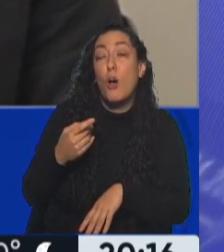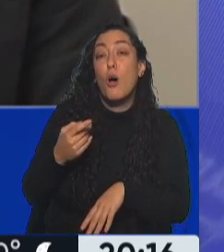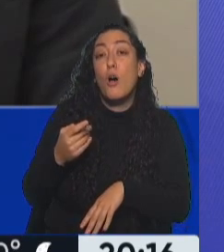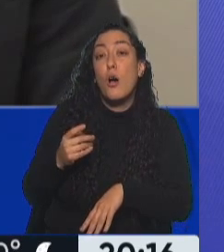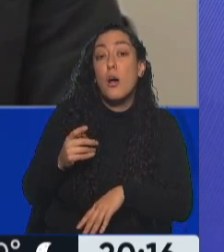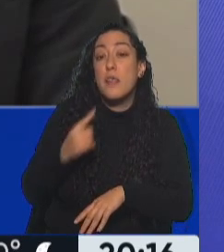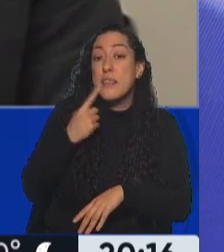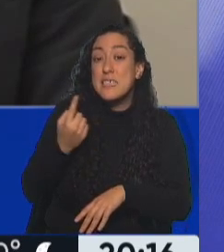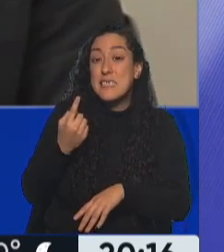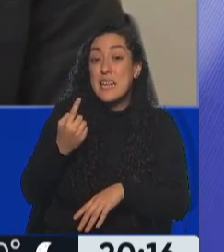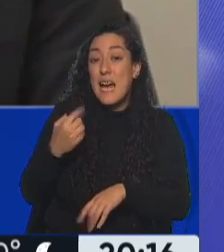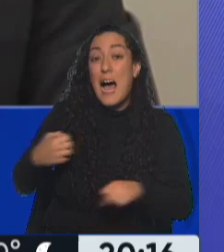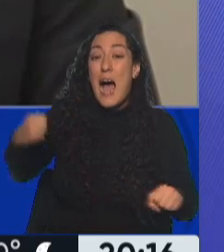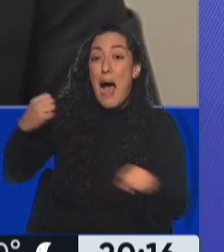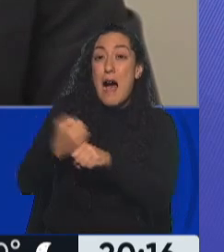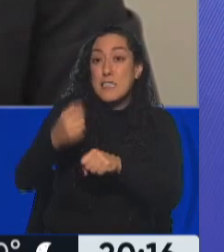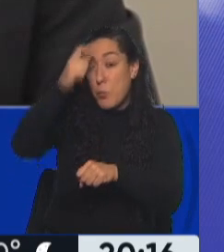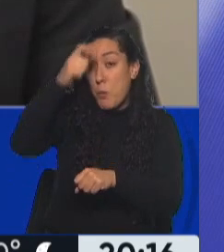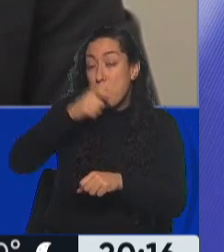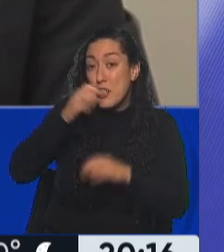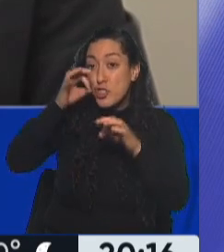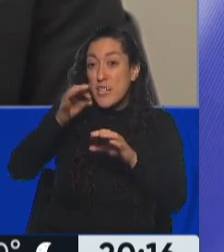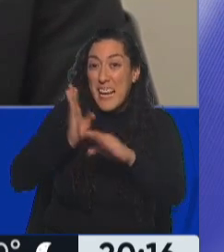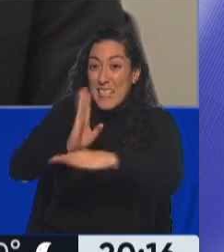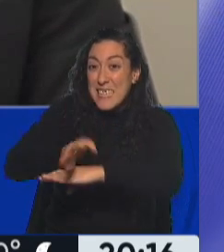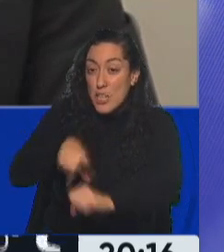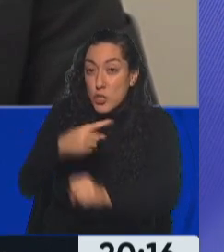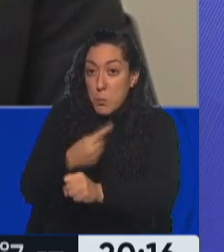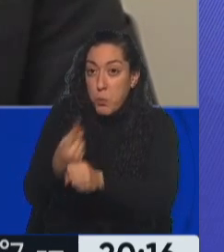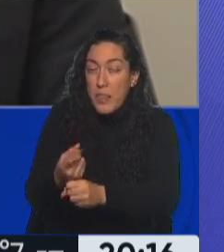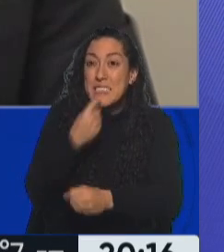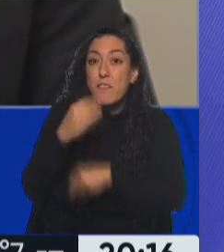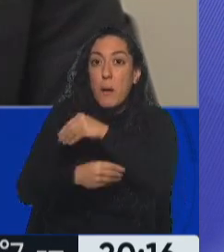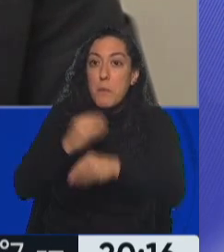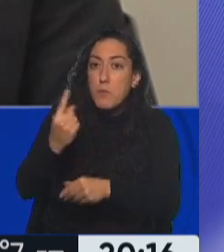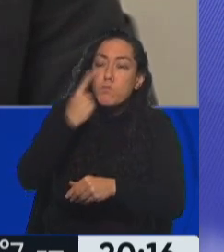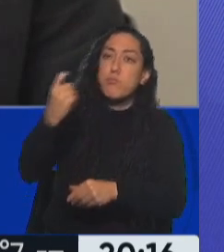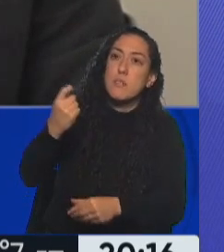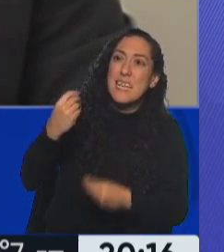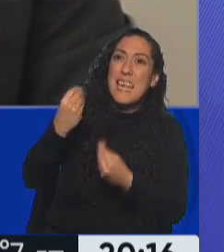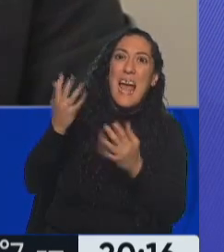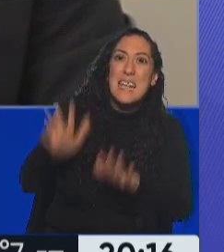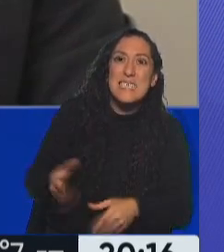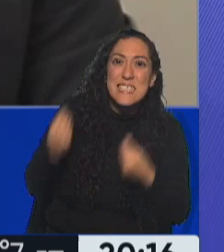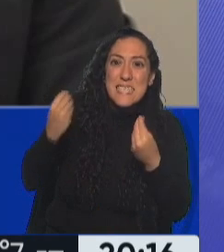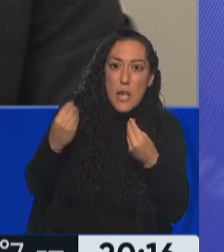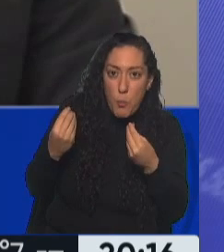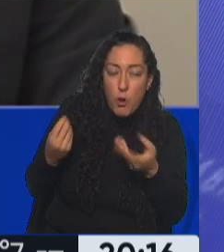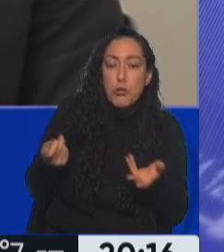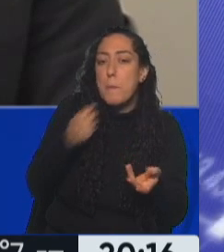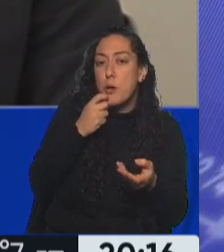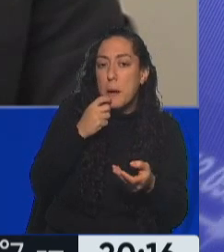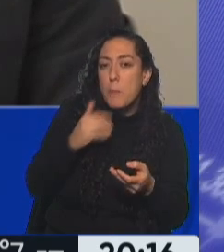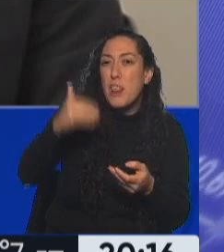podían entrar hasta que no llegaran, por ejemplo, los bomberos, porque era peligroso entrar. ¿Cómo actuar una persona que se da cuenta que está pasando algo así, por ejemplo, en un